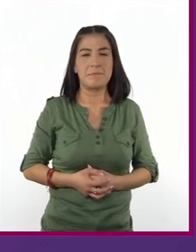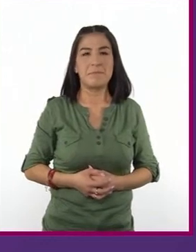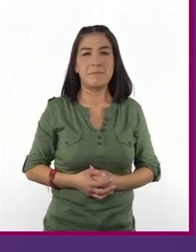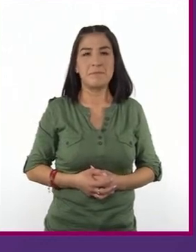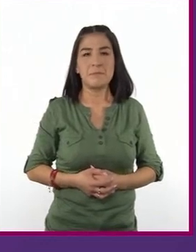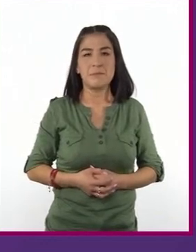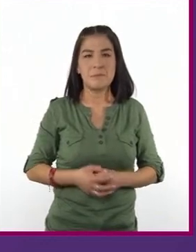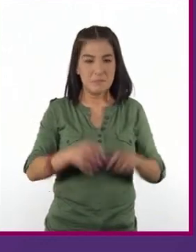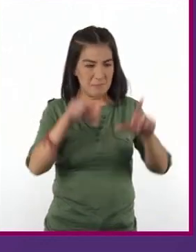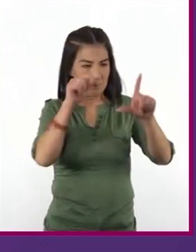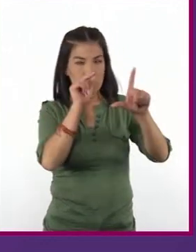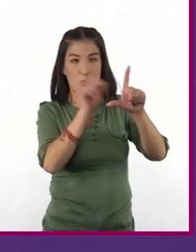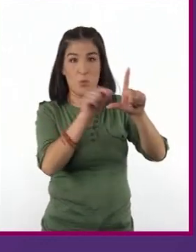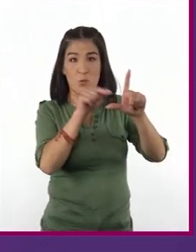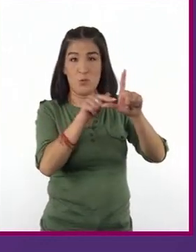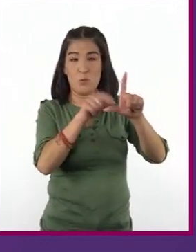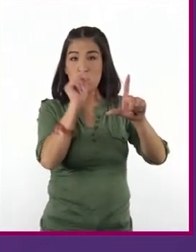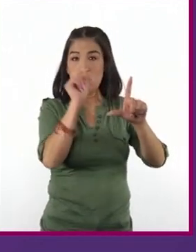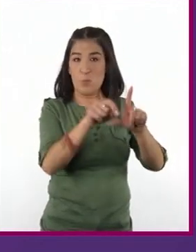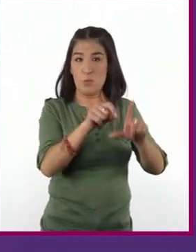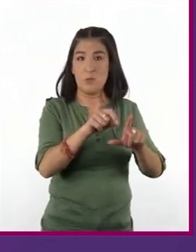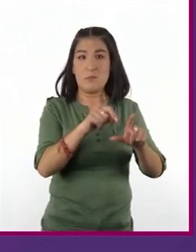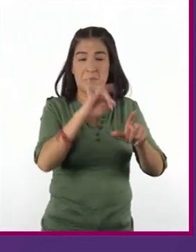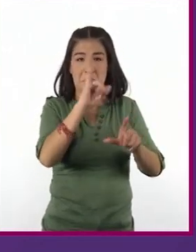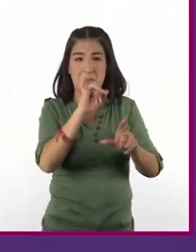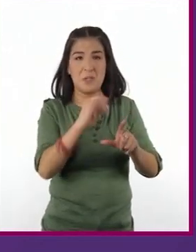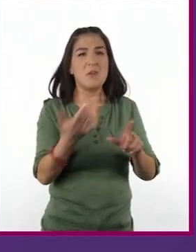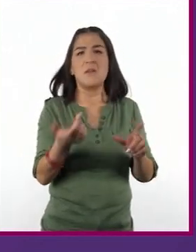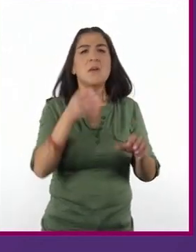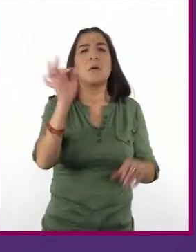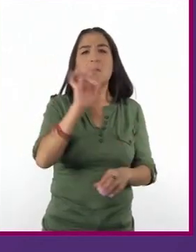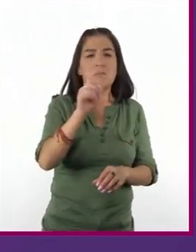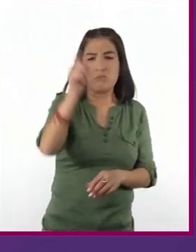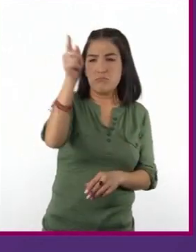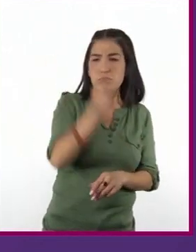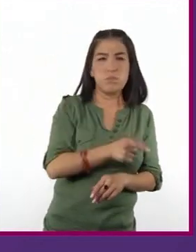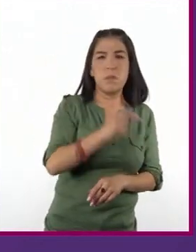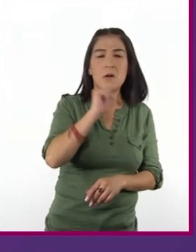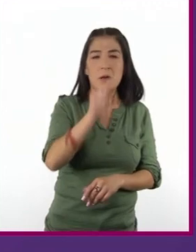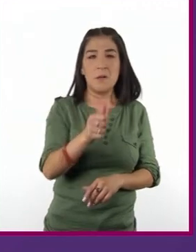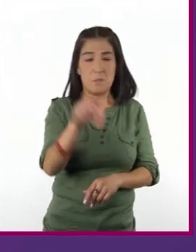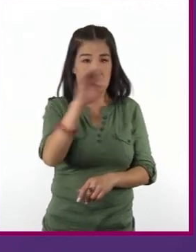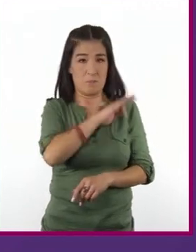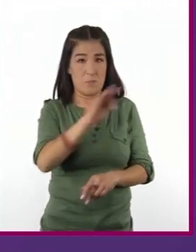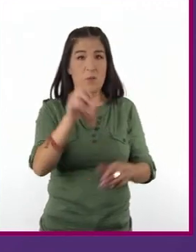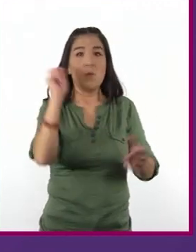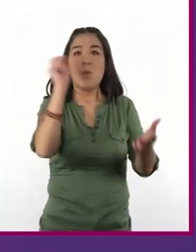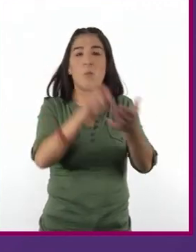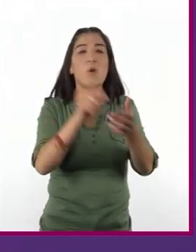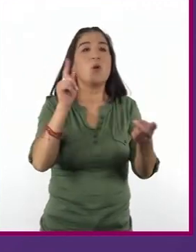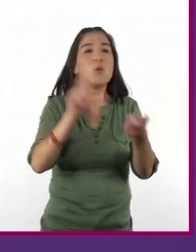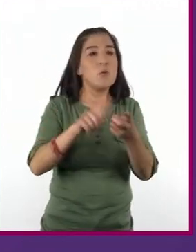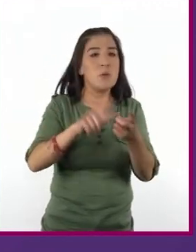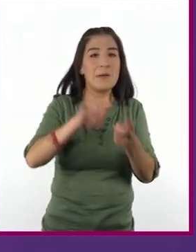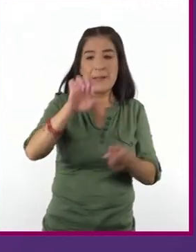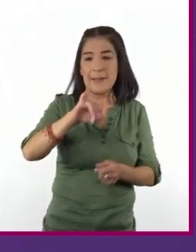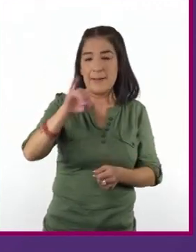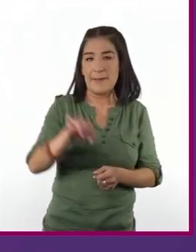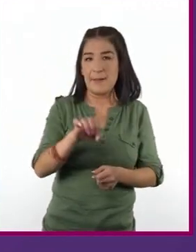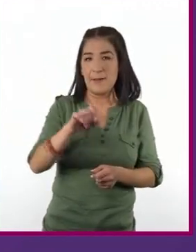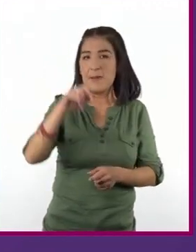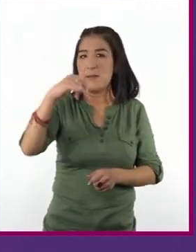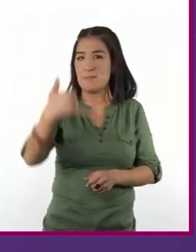¿Pasa por el origen? Si no lo atraviesa, ¿puedes determinar el punto en donde corta el eje Y?